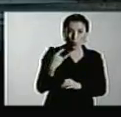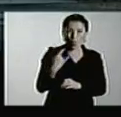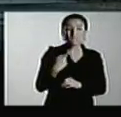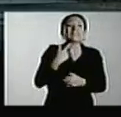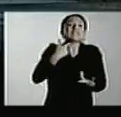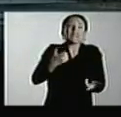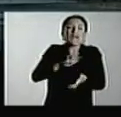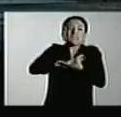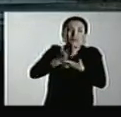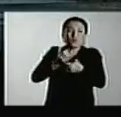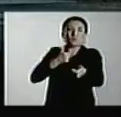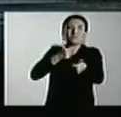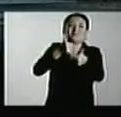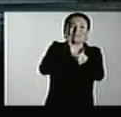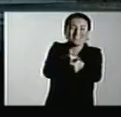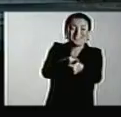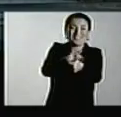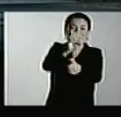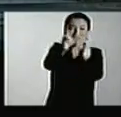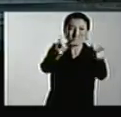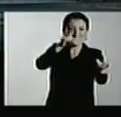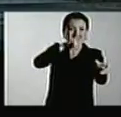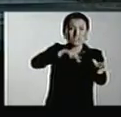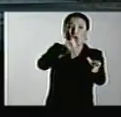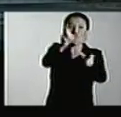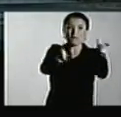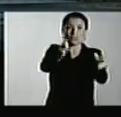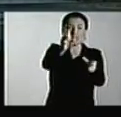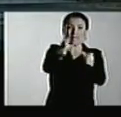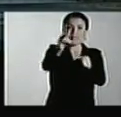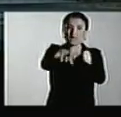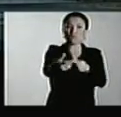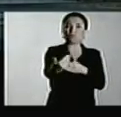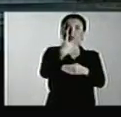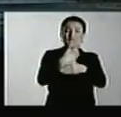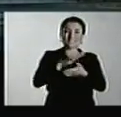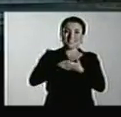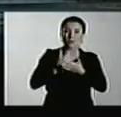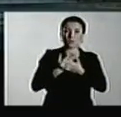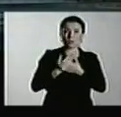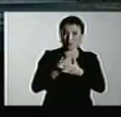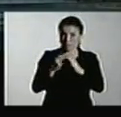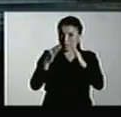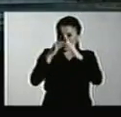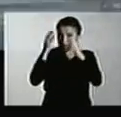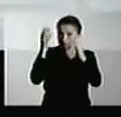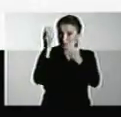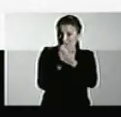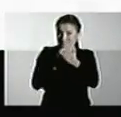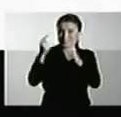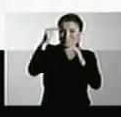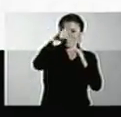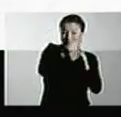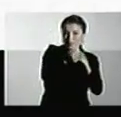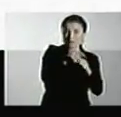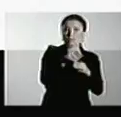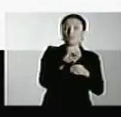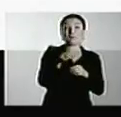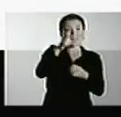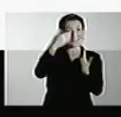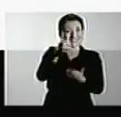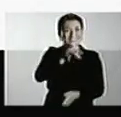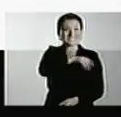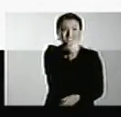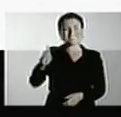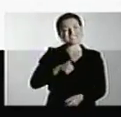Chile, para que sea la salud la que llegue a los chilenos y no los chilenos que tengan que viajar por salud. ¿Y vamos a alcanzar a volver a la casa? Para un Chile